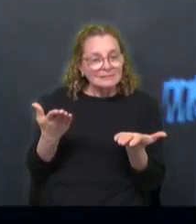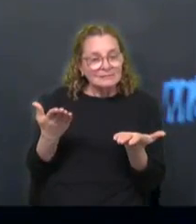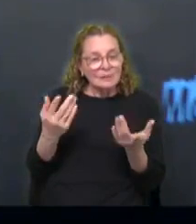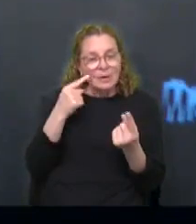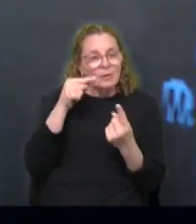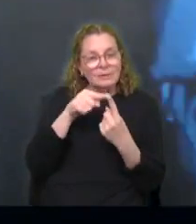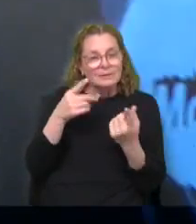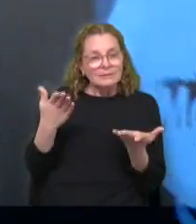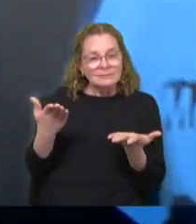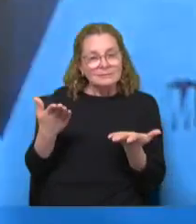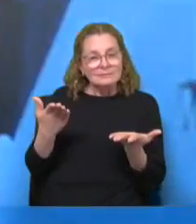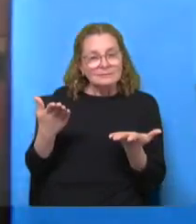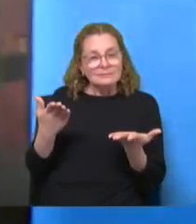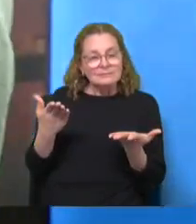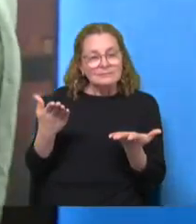es la causa?